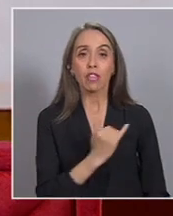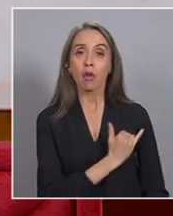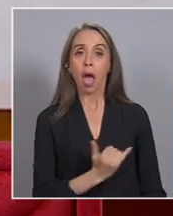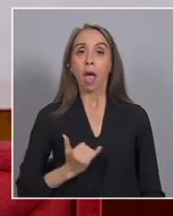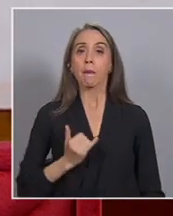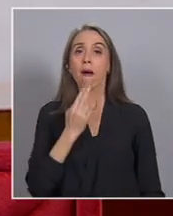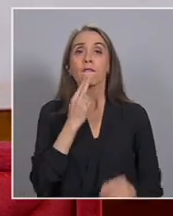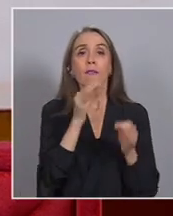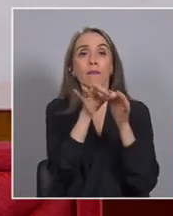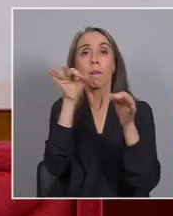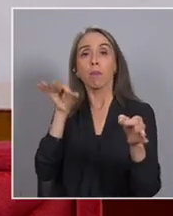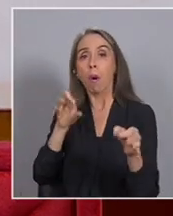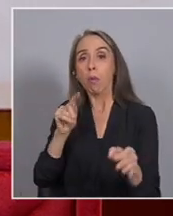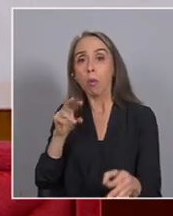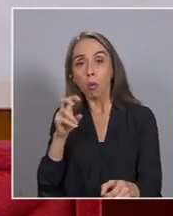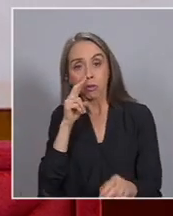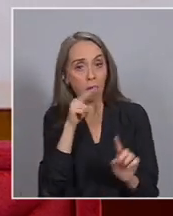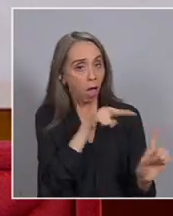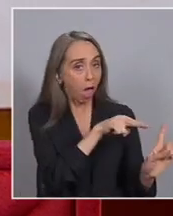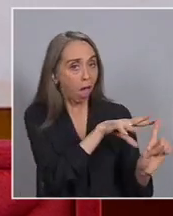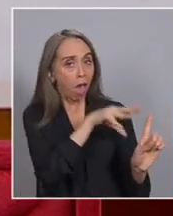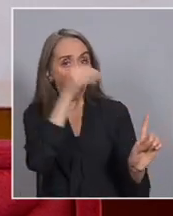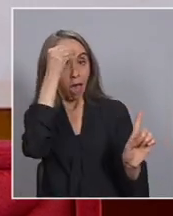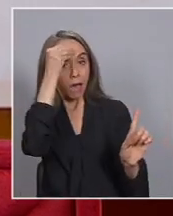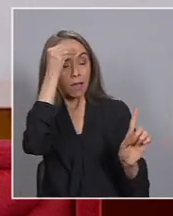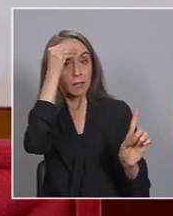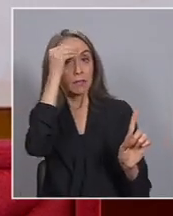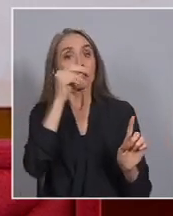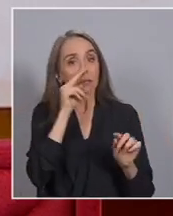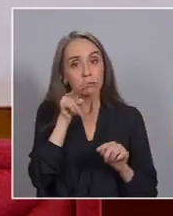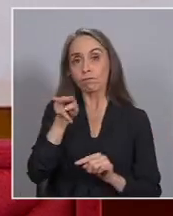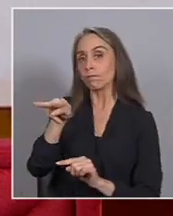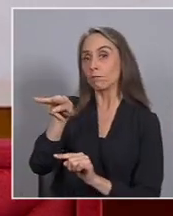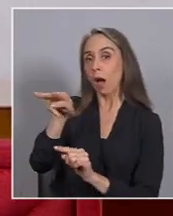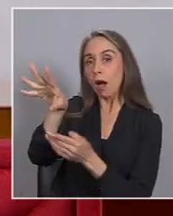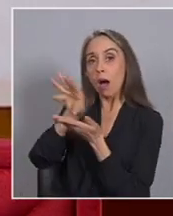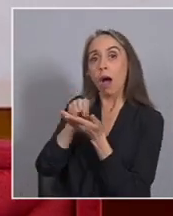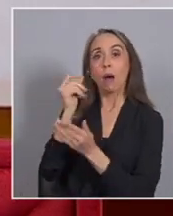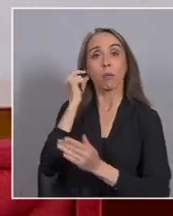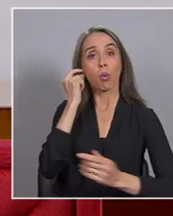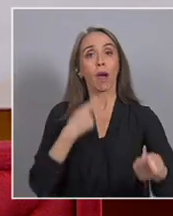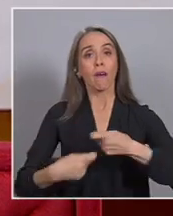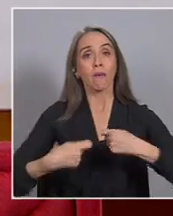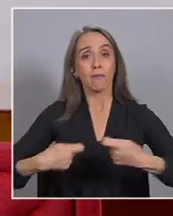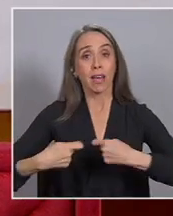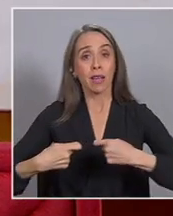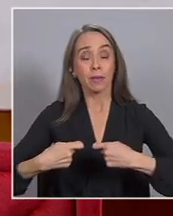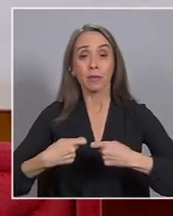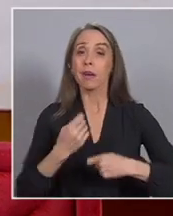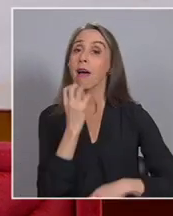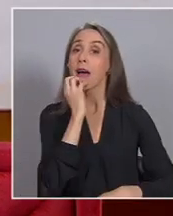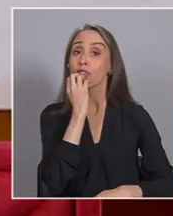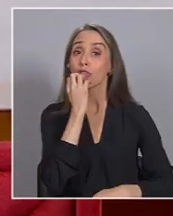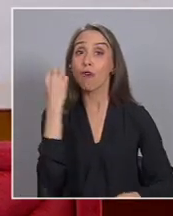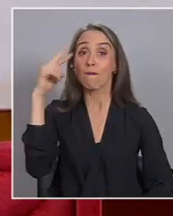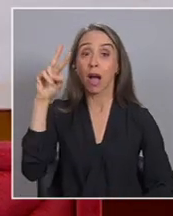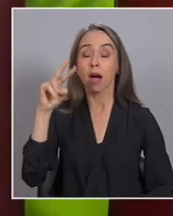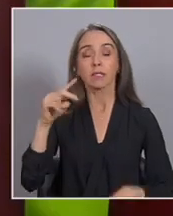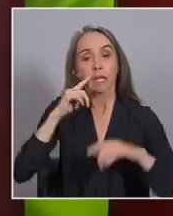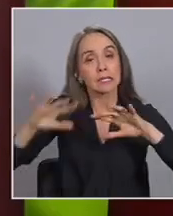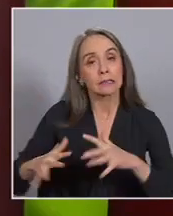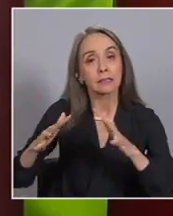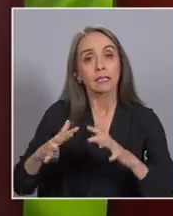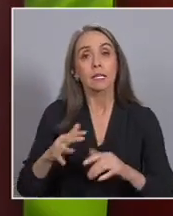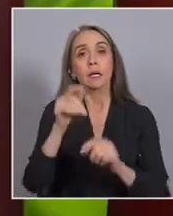Putre, el empuje para salir adelante de una comerciante en Antofagasta, la